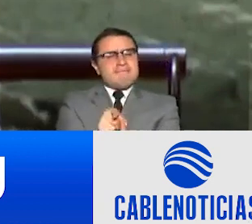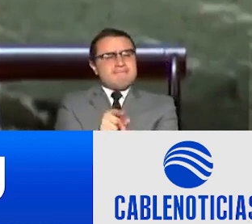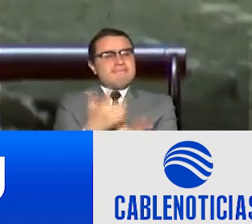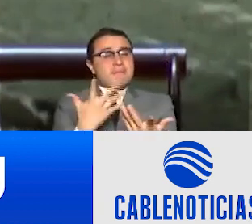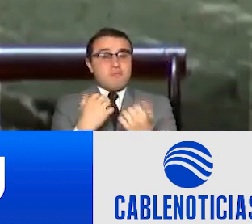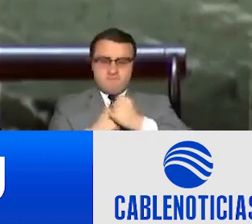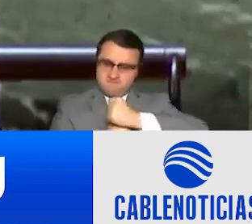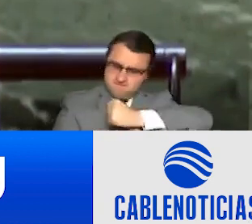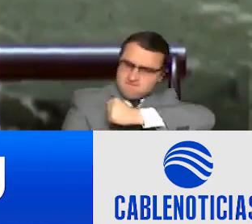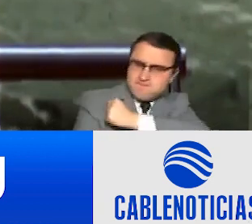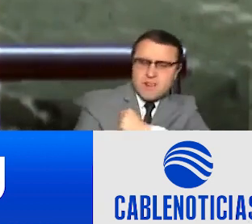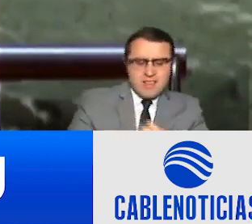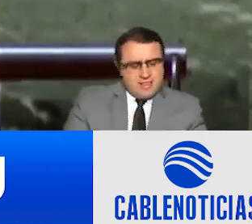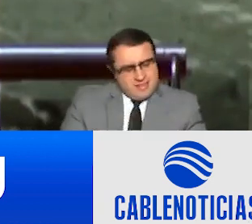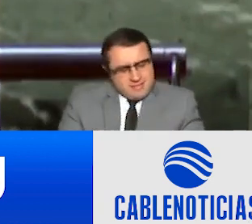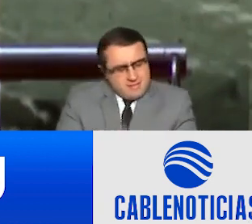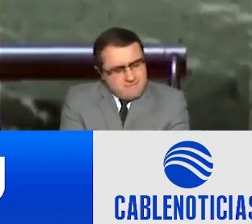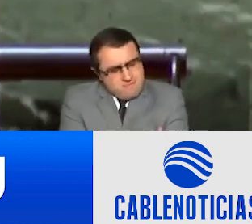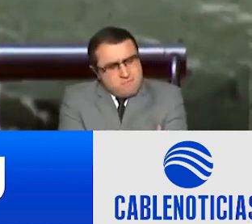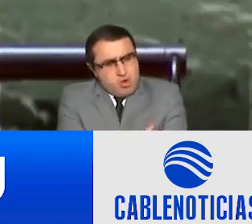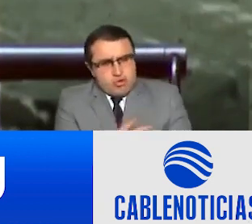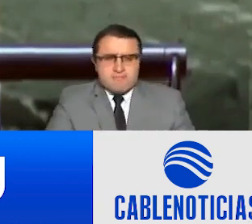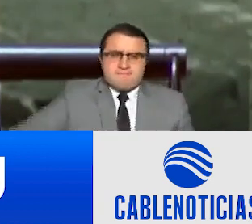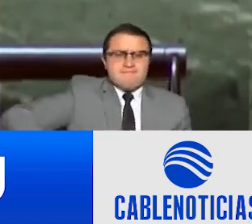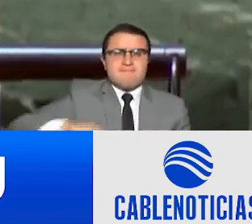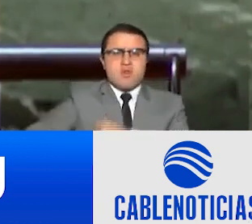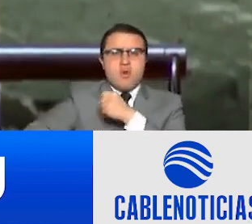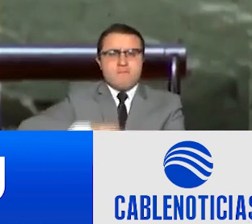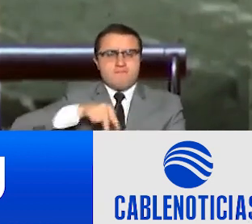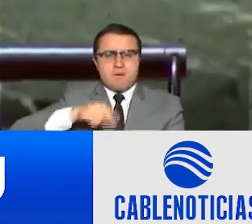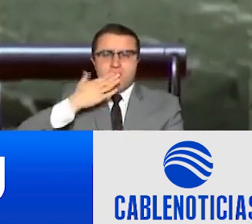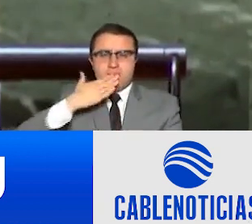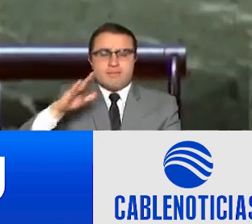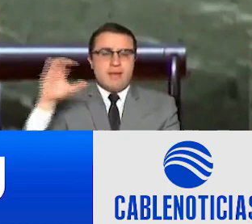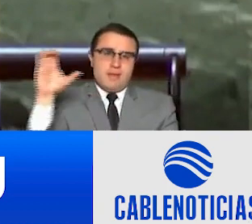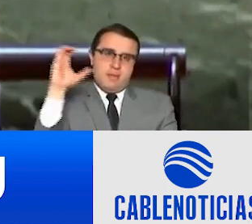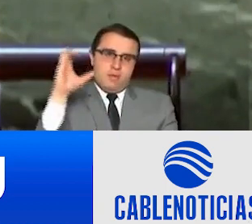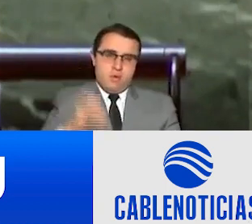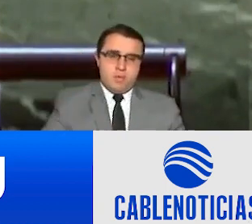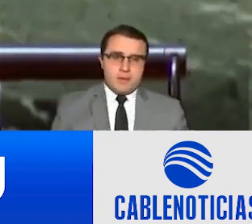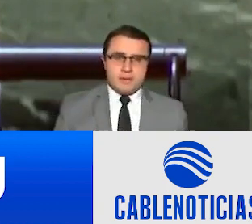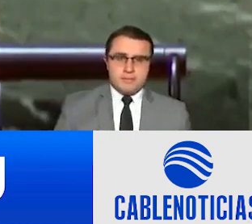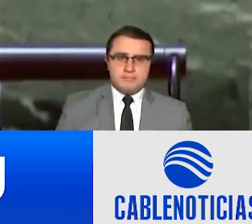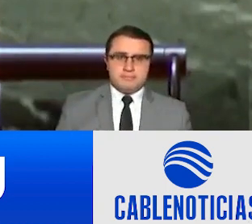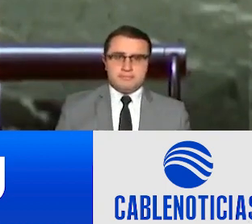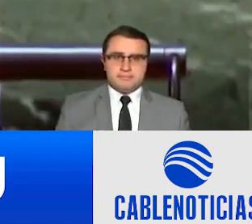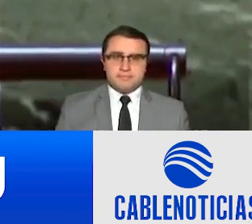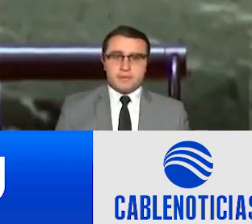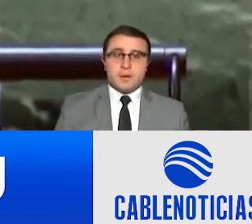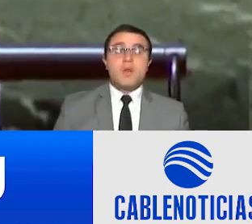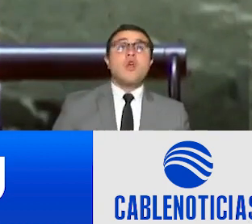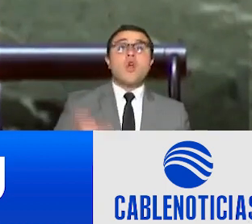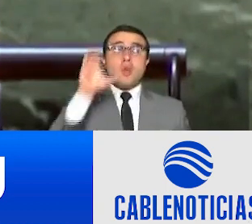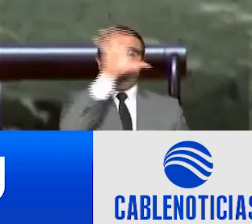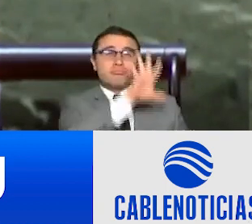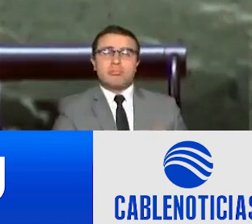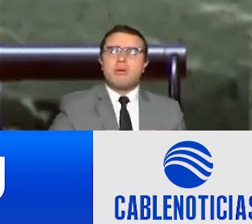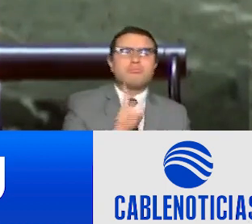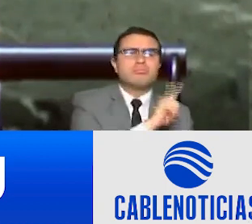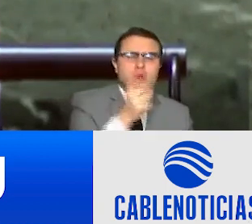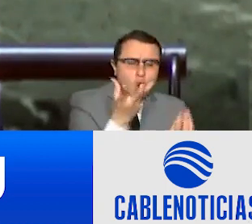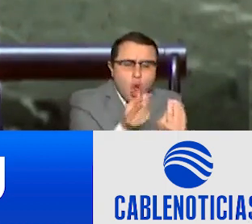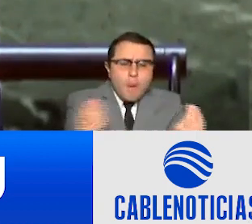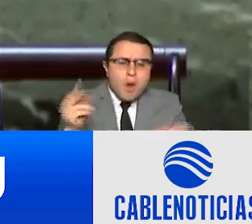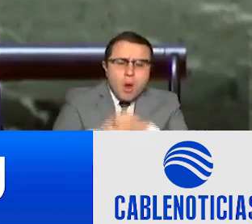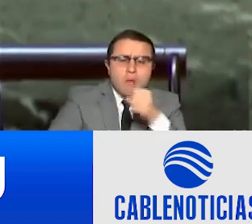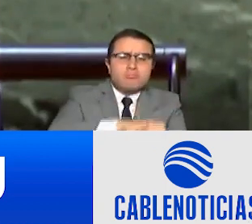para empoderar los pueblos indígenas de Colombia. Son 115 pueblos indígenas, lo